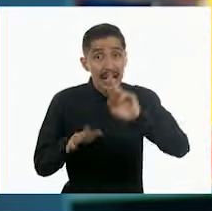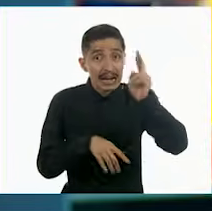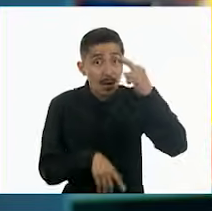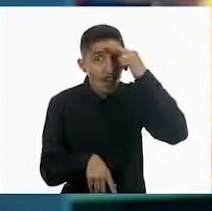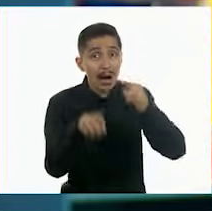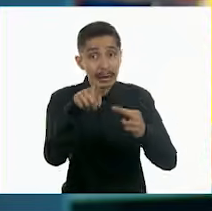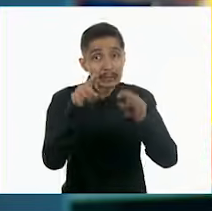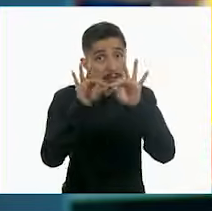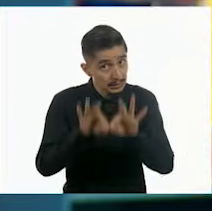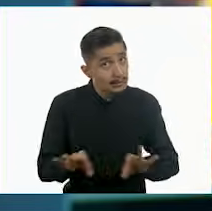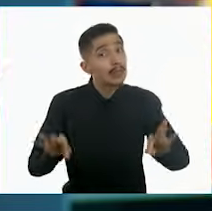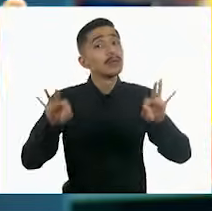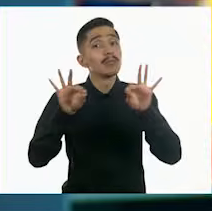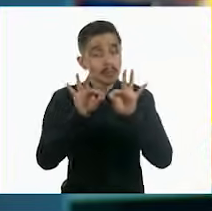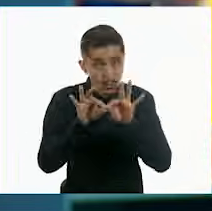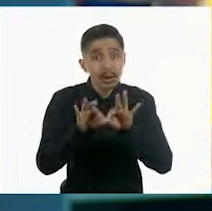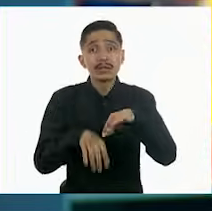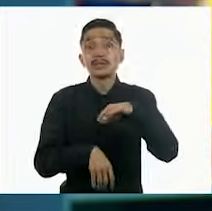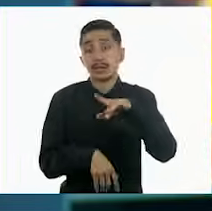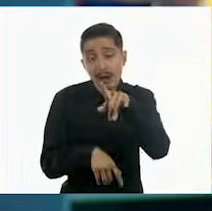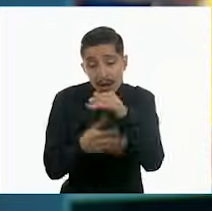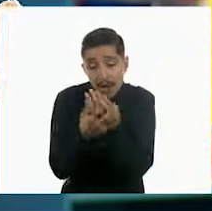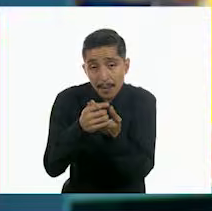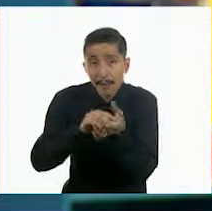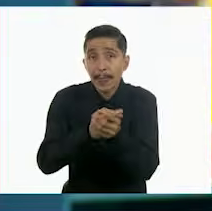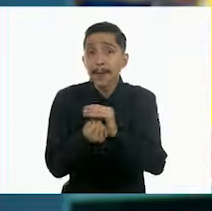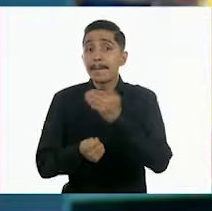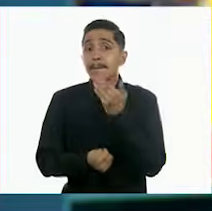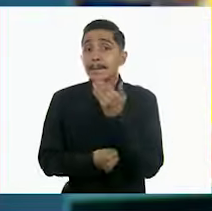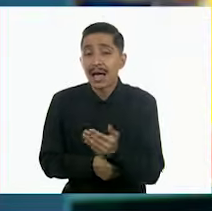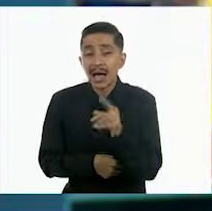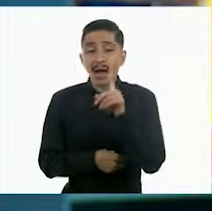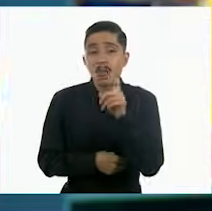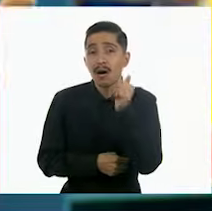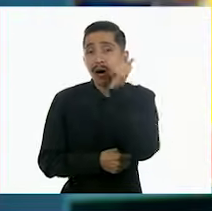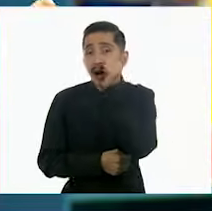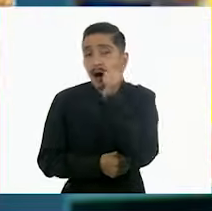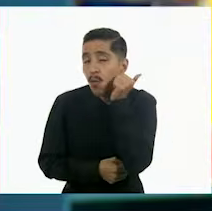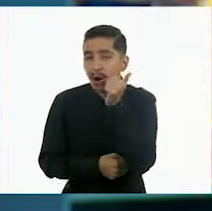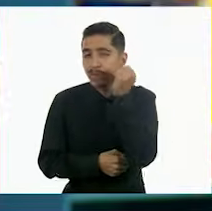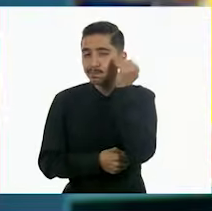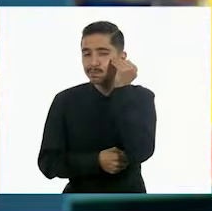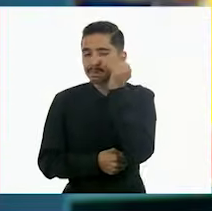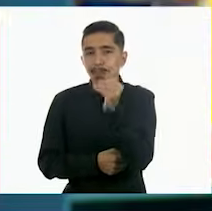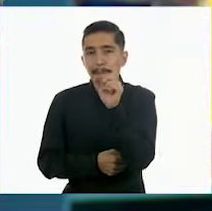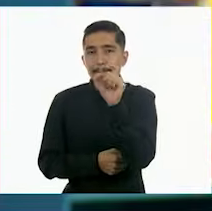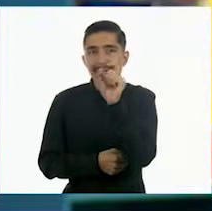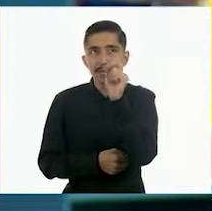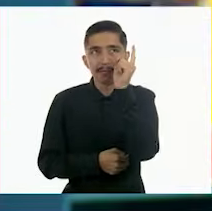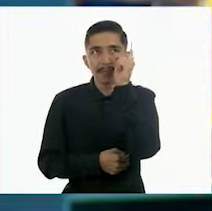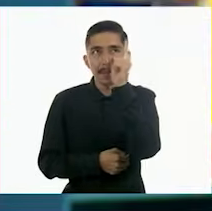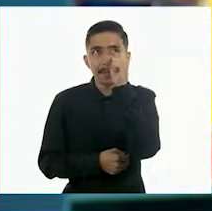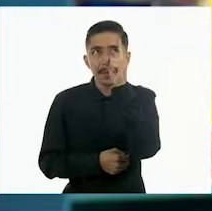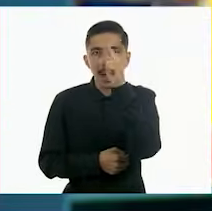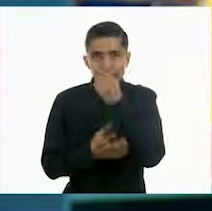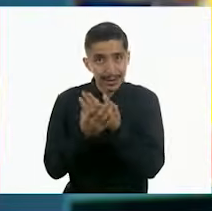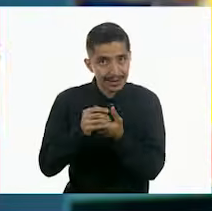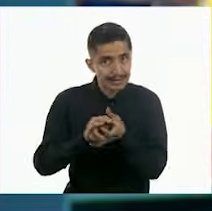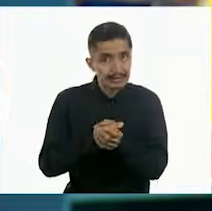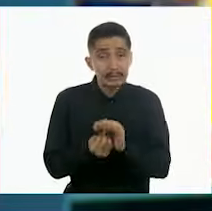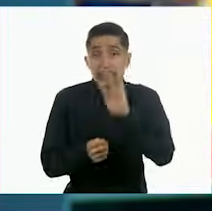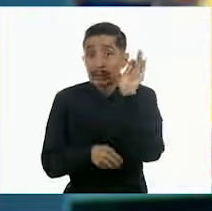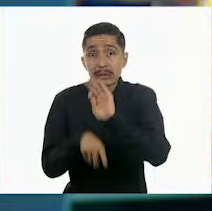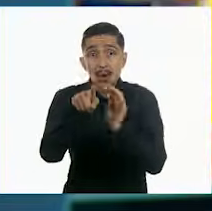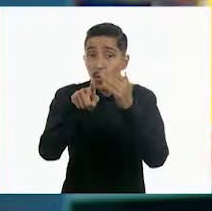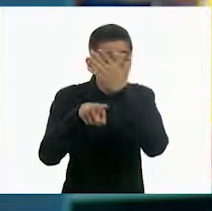Recuerda que es importante lavar muy bien tus manos con agua y con jabón durante 20 segundos. Si